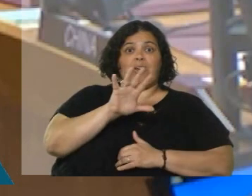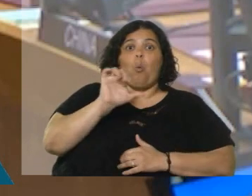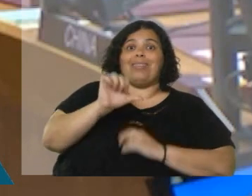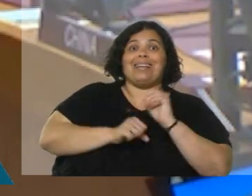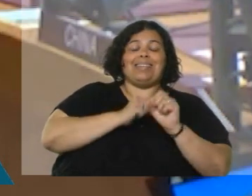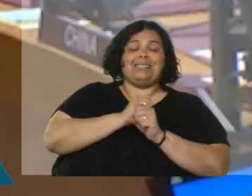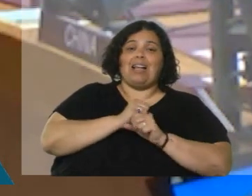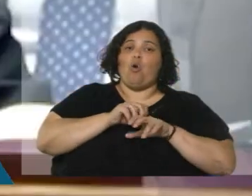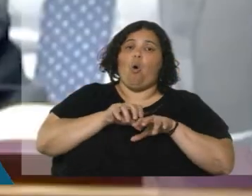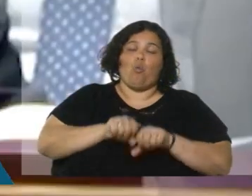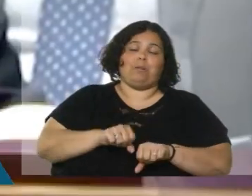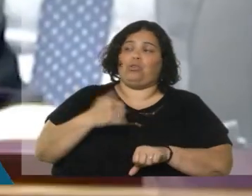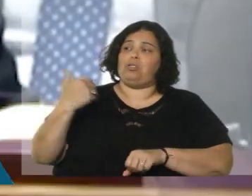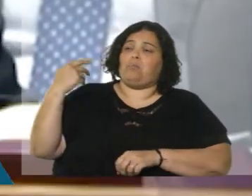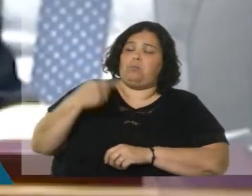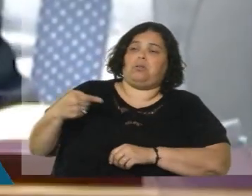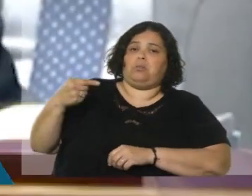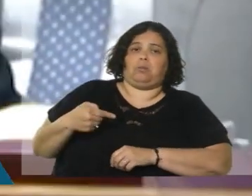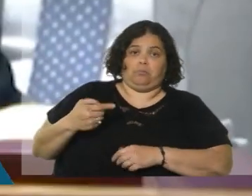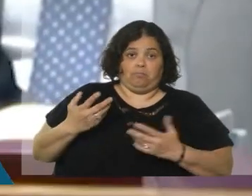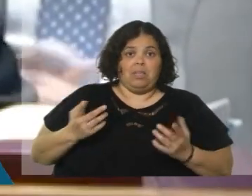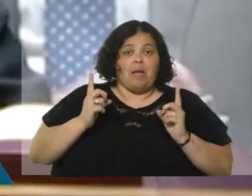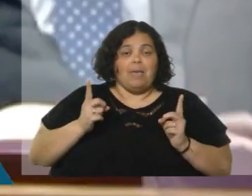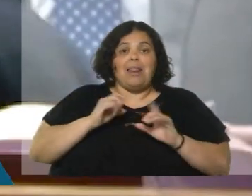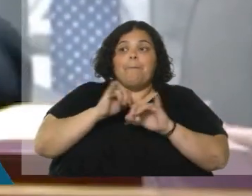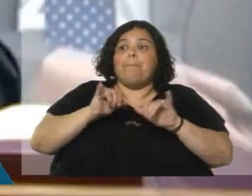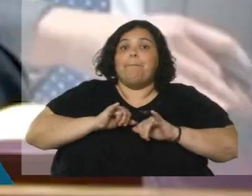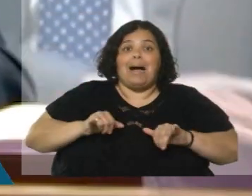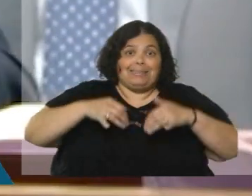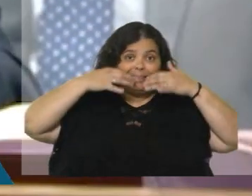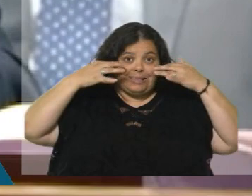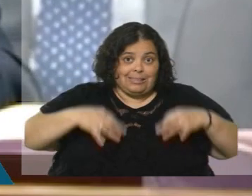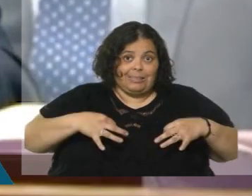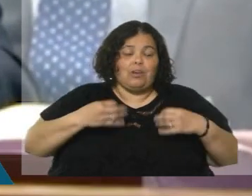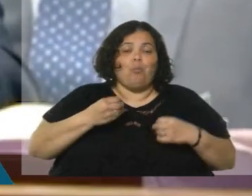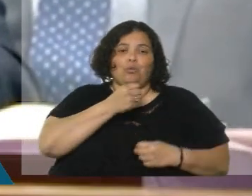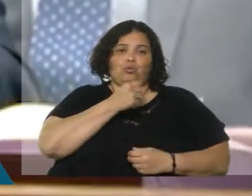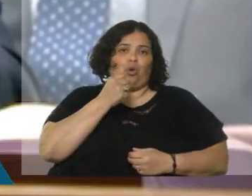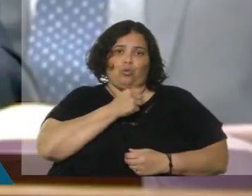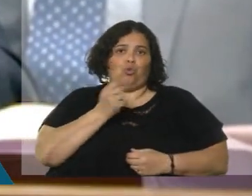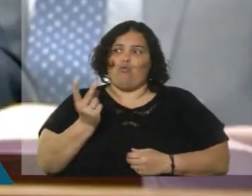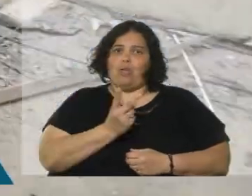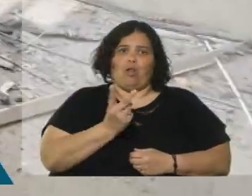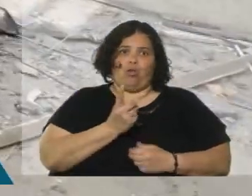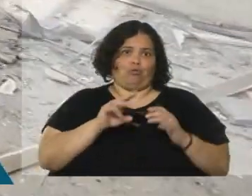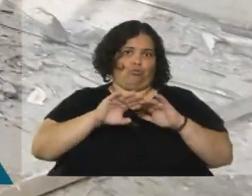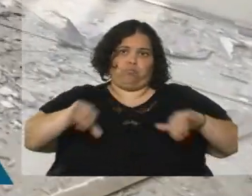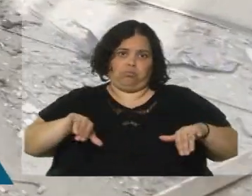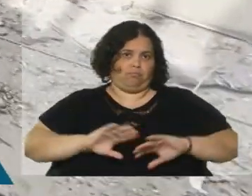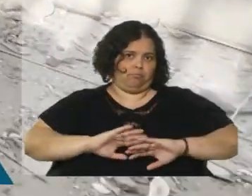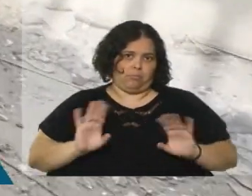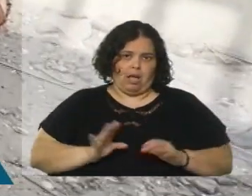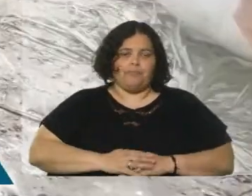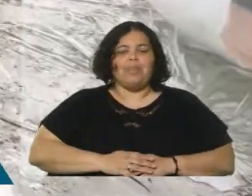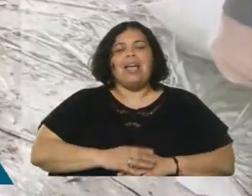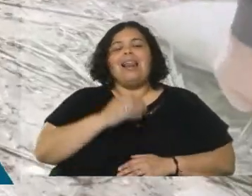ocupación y que la única base realista para la paz y una estabilidad auténtica es la solución de los dos estados la situación de los civiles